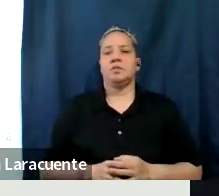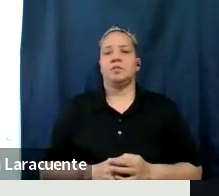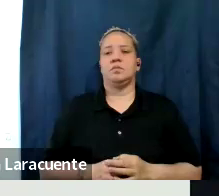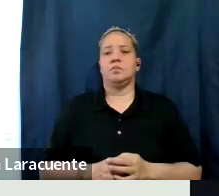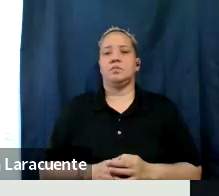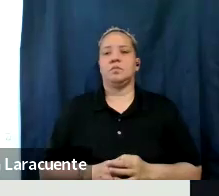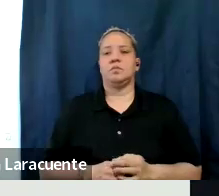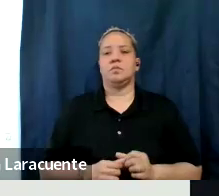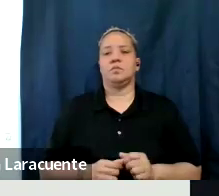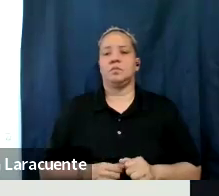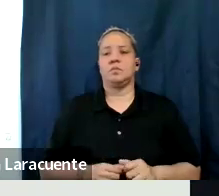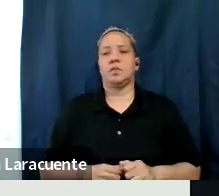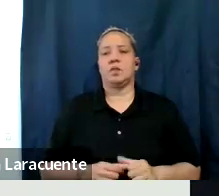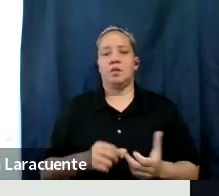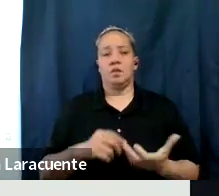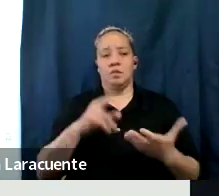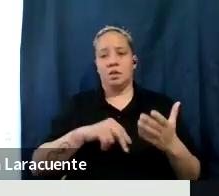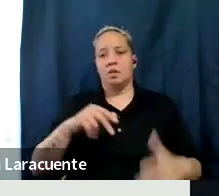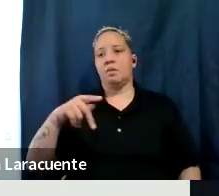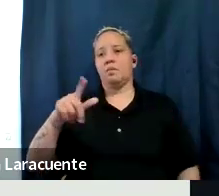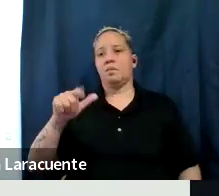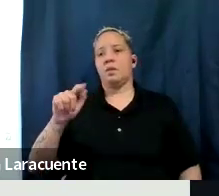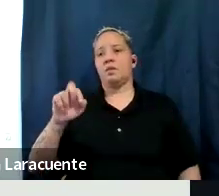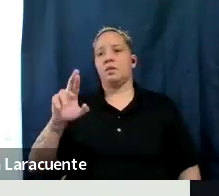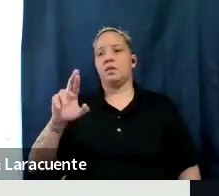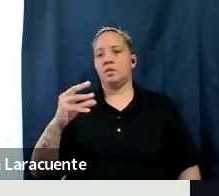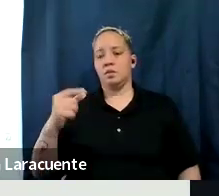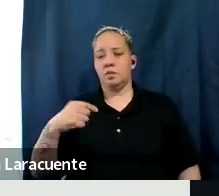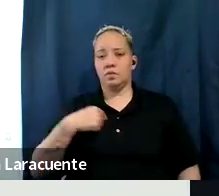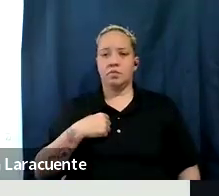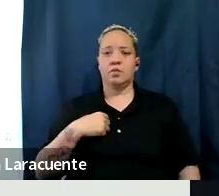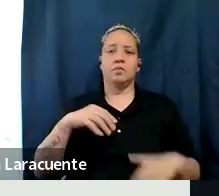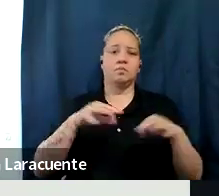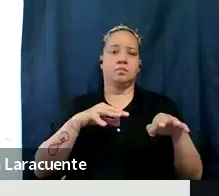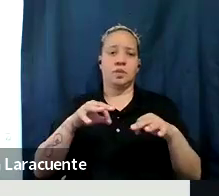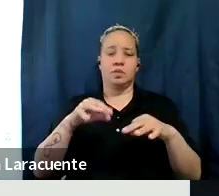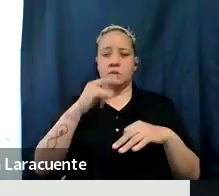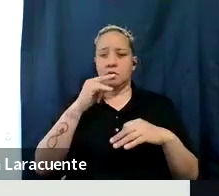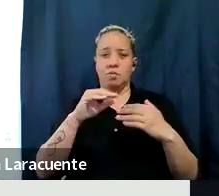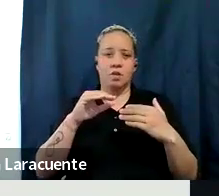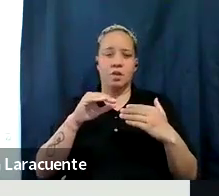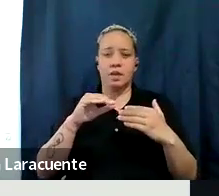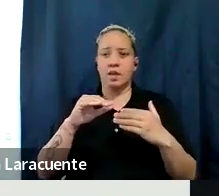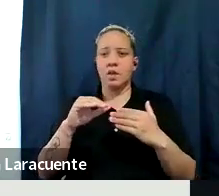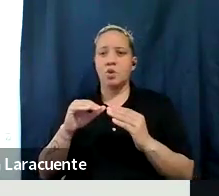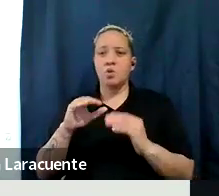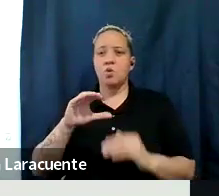Nos leía Platero y yo y nos explicaba cosas que los niños de ciudad no podíamos entender, pero que sí entendía la gente de